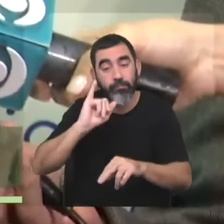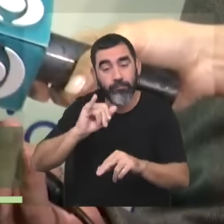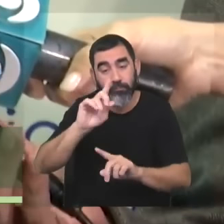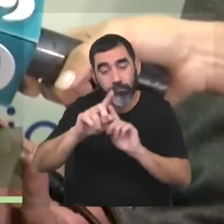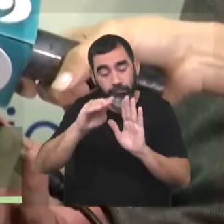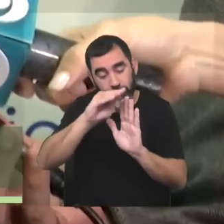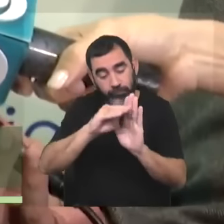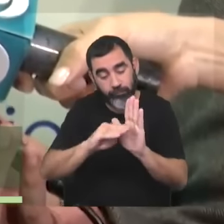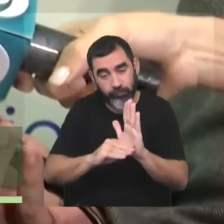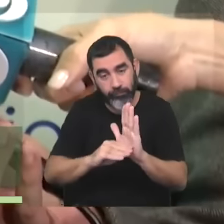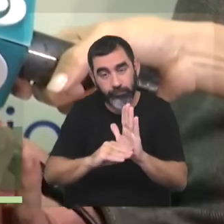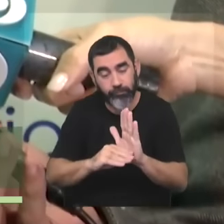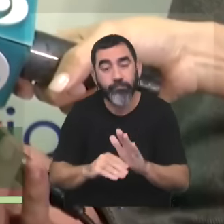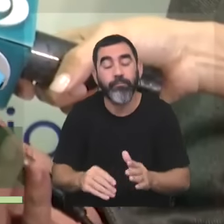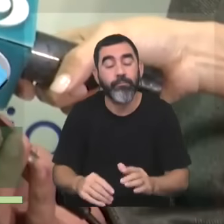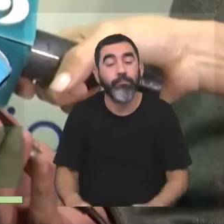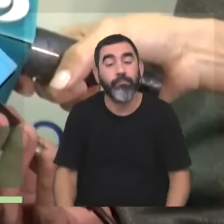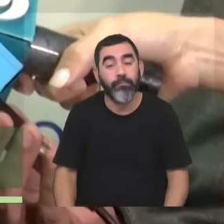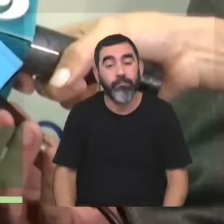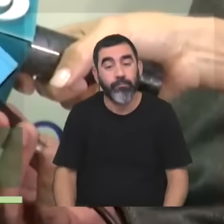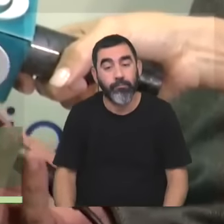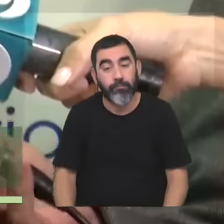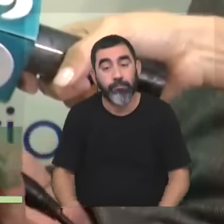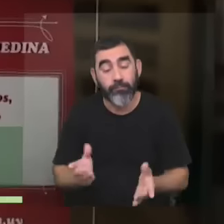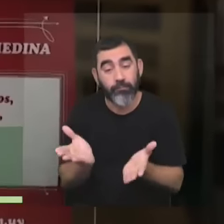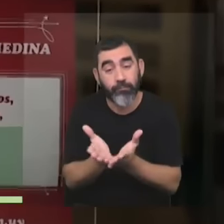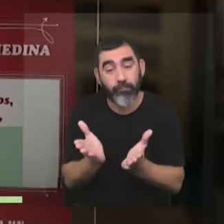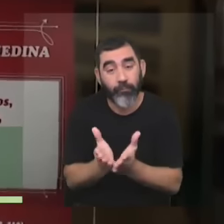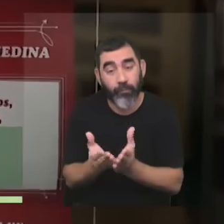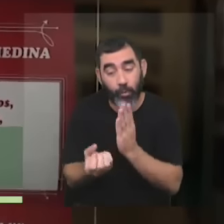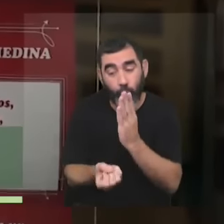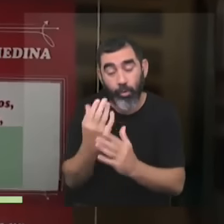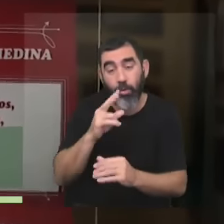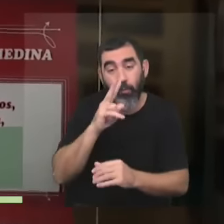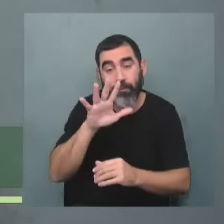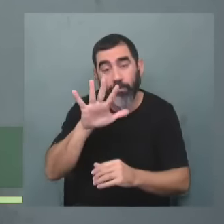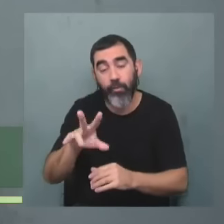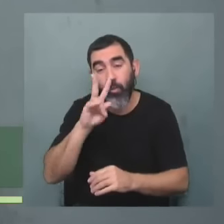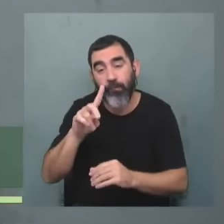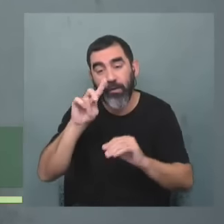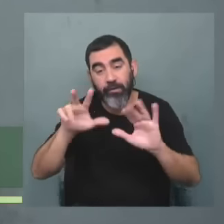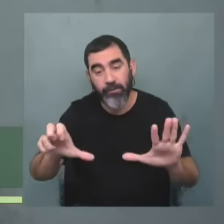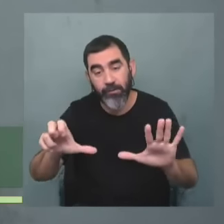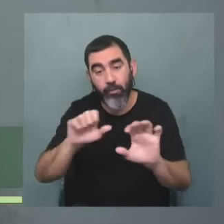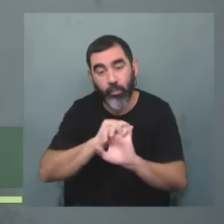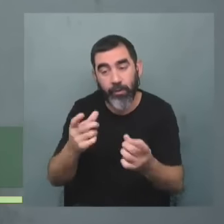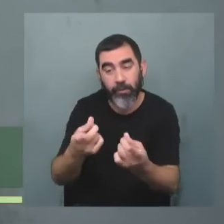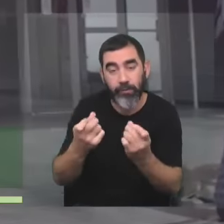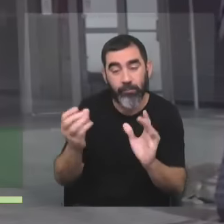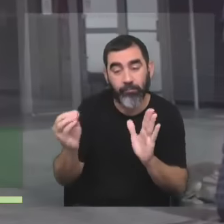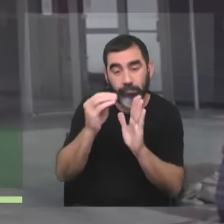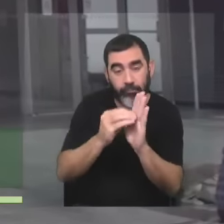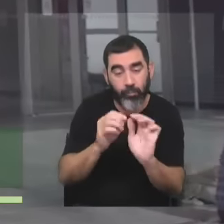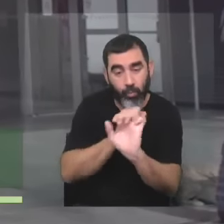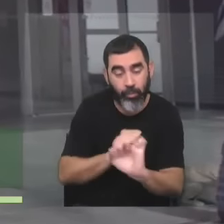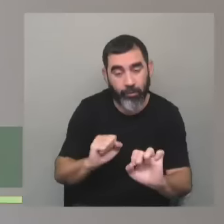conjunto de condiciones de corte académico y en la medida que los estudiantes de las nuevas generaciones 2025 y 2026 lo pueden requerir pueden postularse También